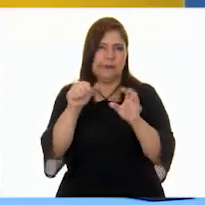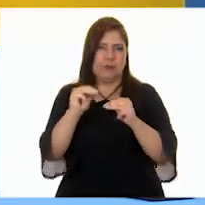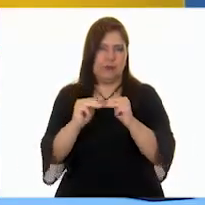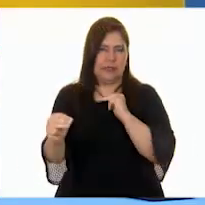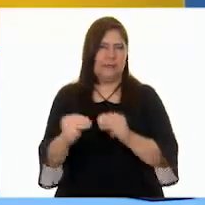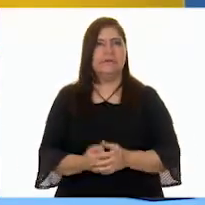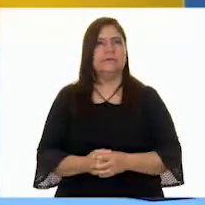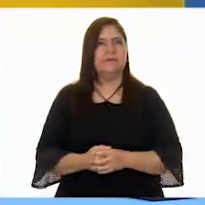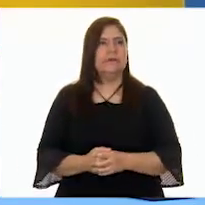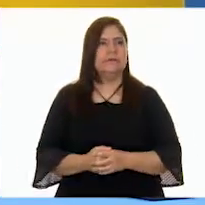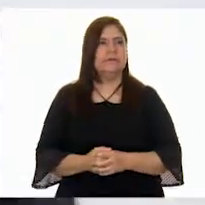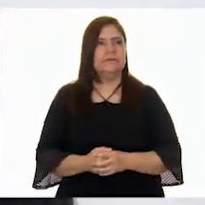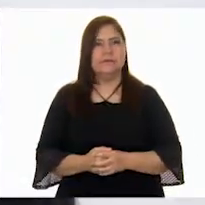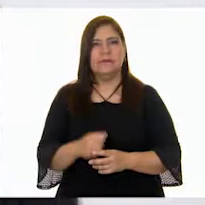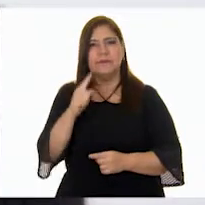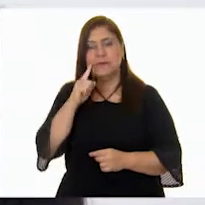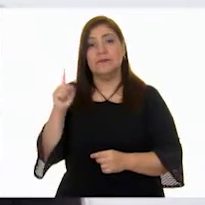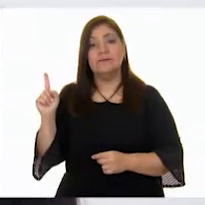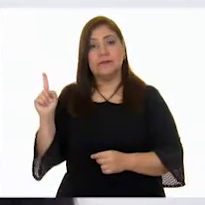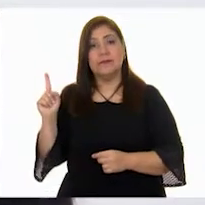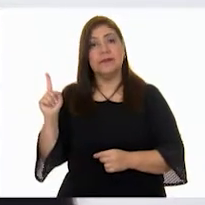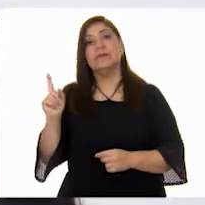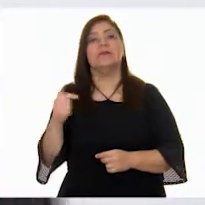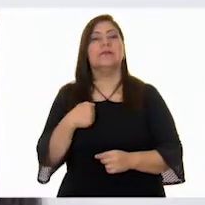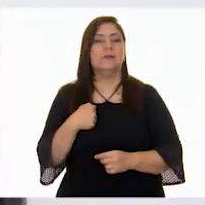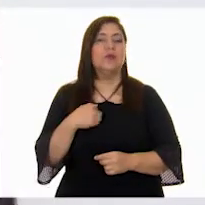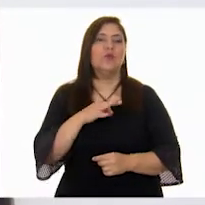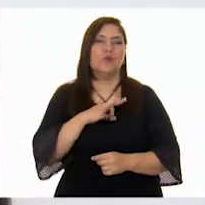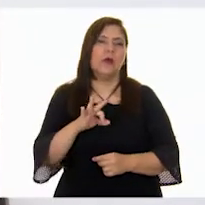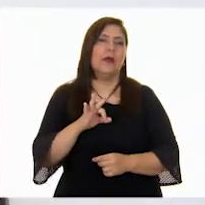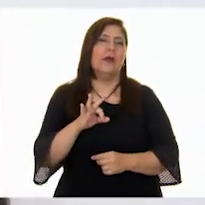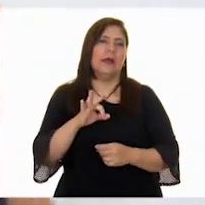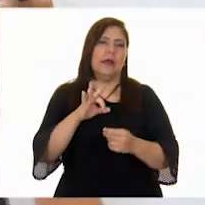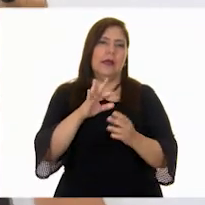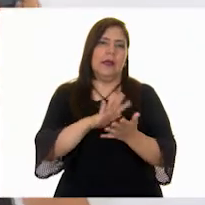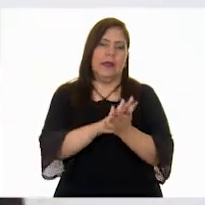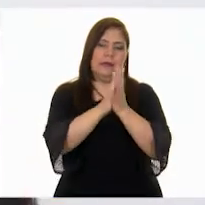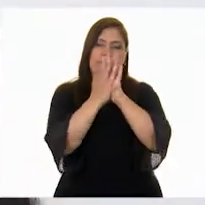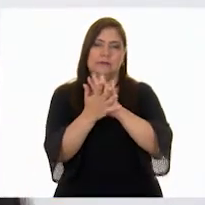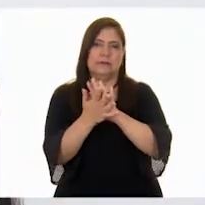600. Muy bien. Y esto ya vimos que esto también lo podemos expresar como